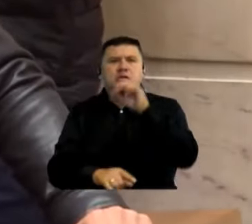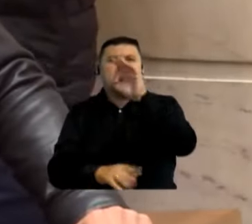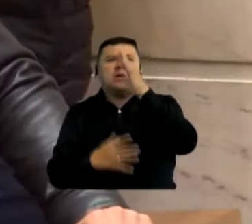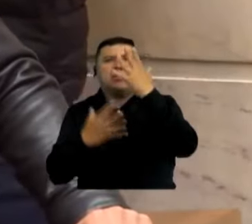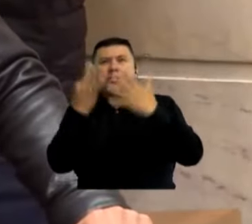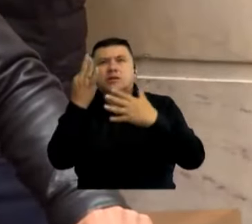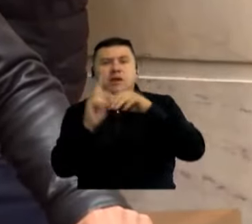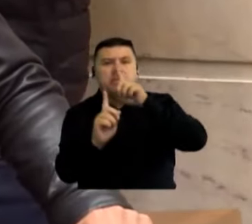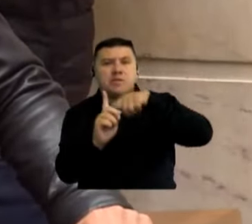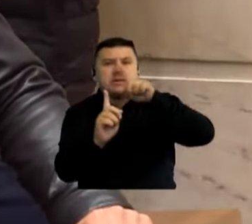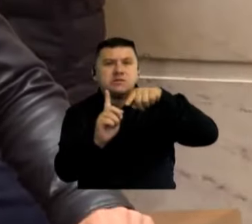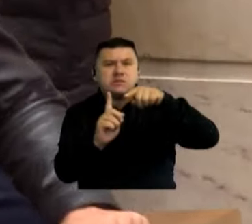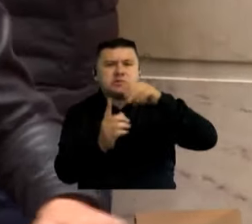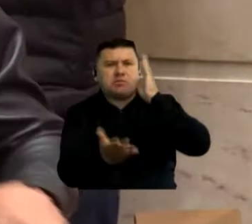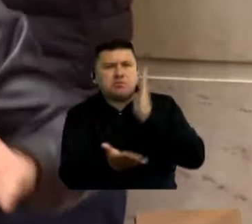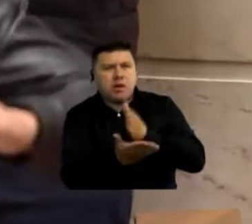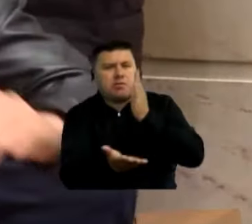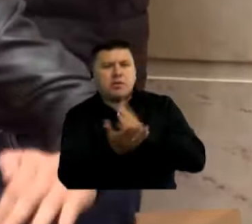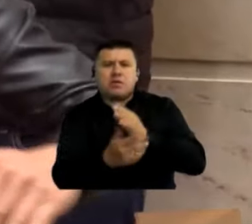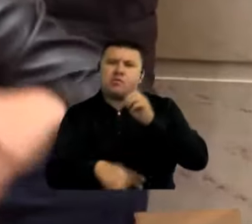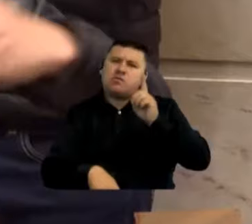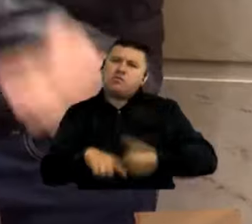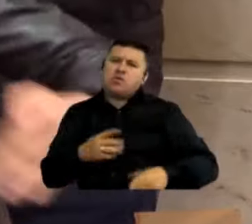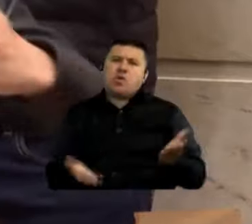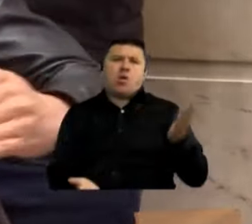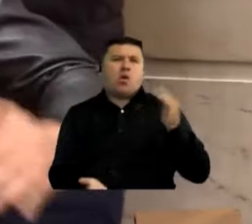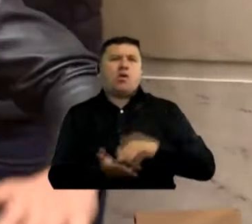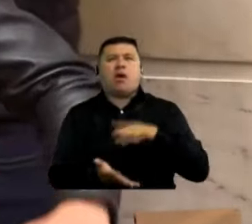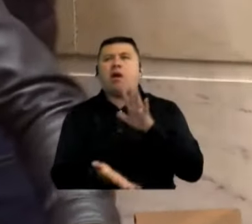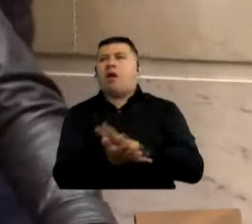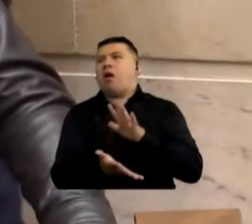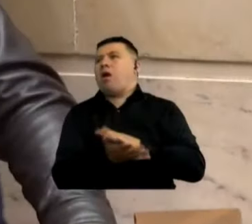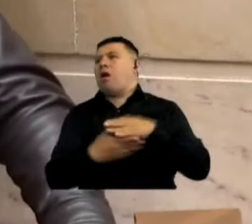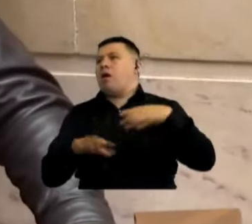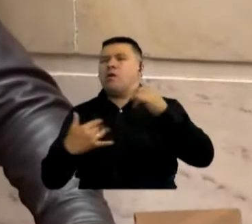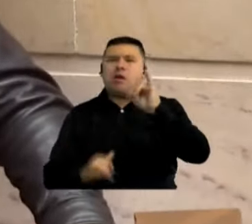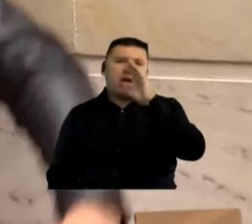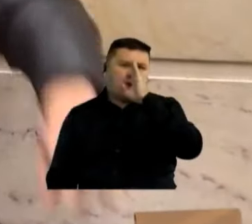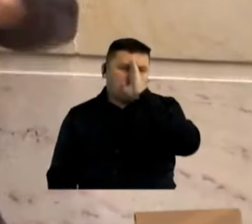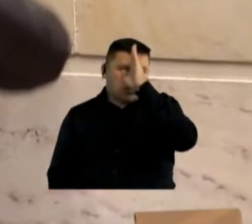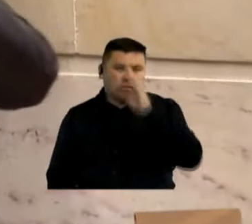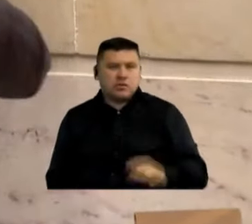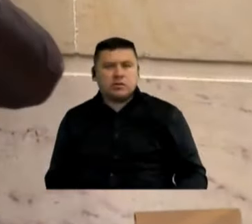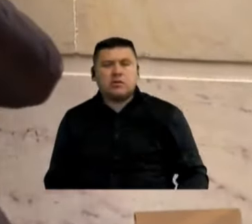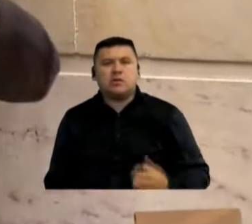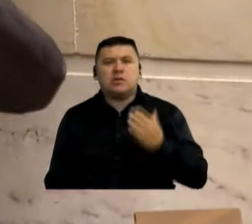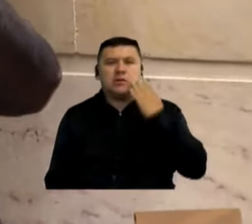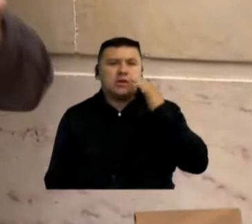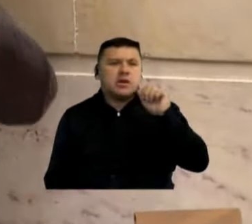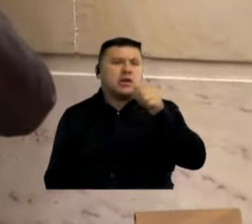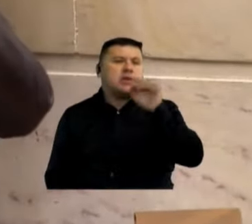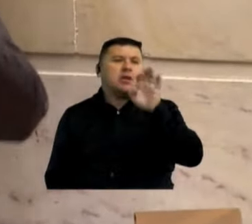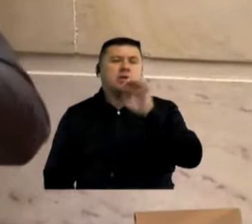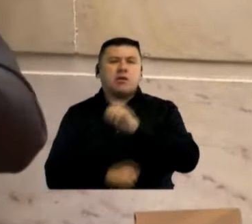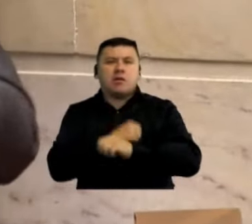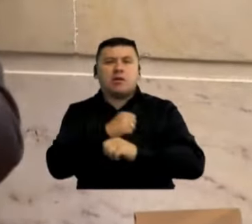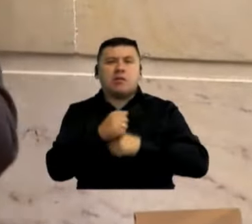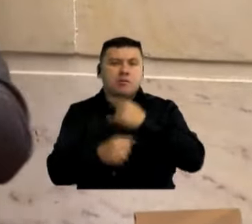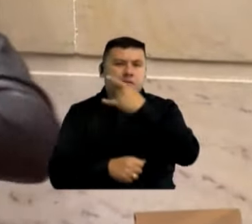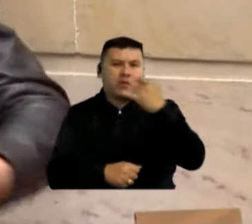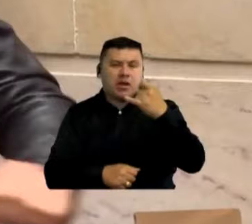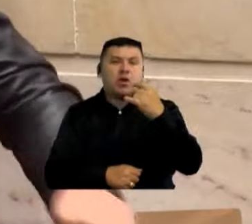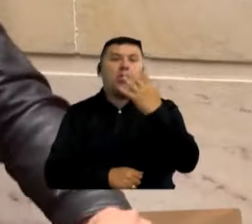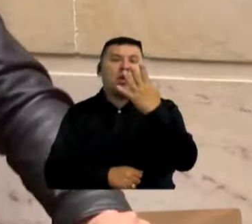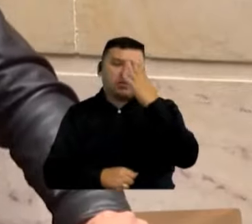meses. No se puede volver paisaje y no se puede volver costumbre. El 19 de marzo del 2023,